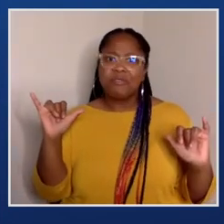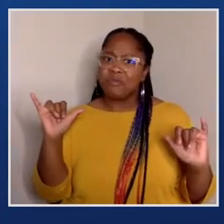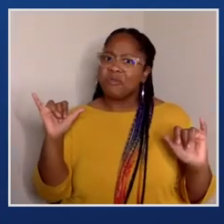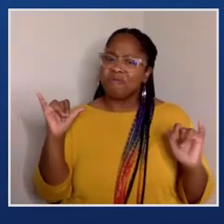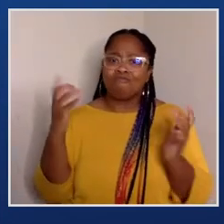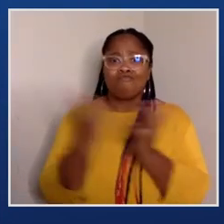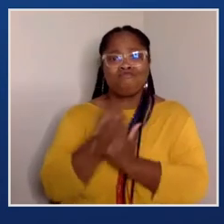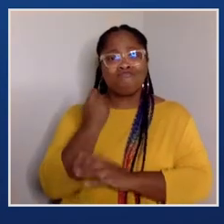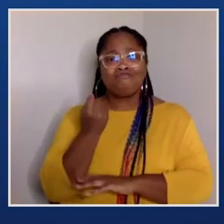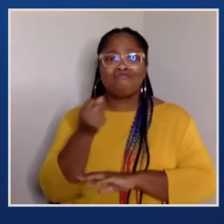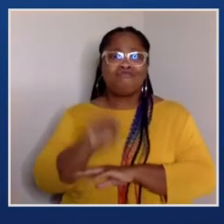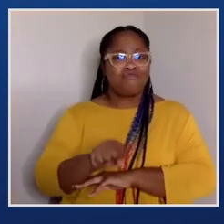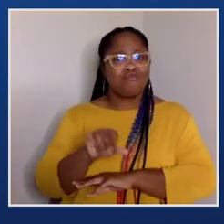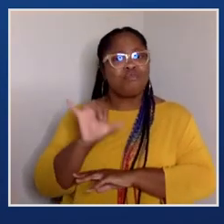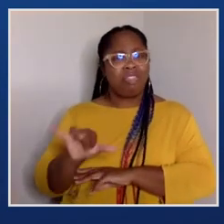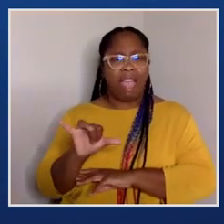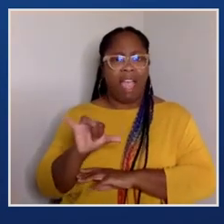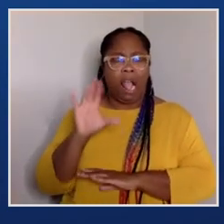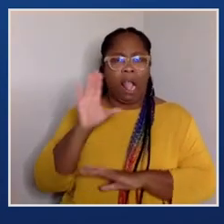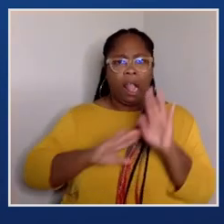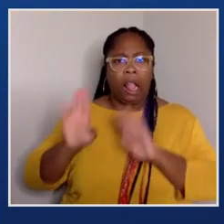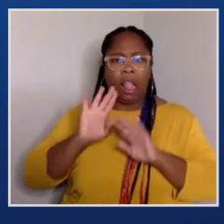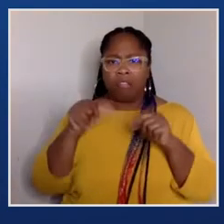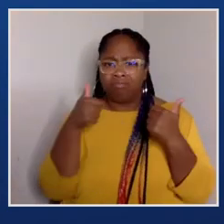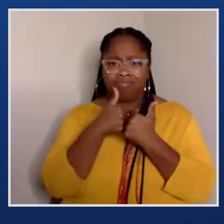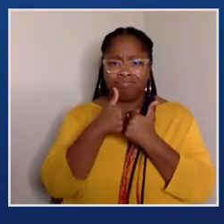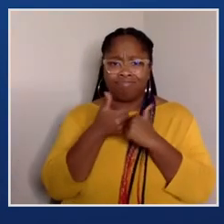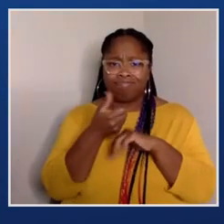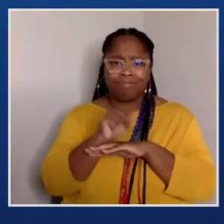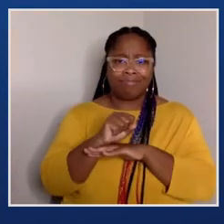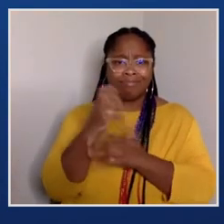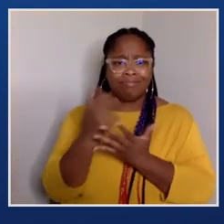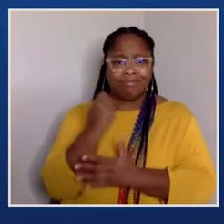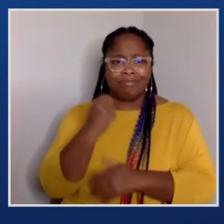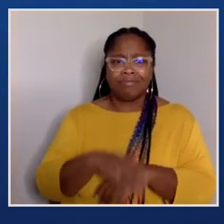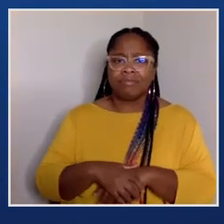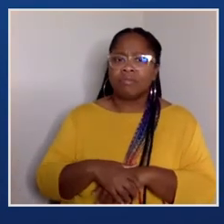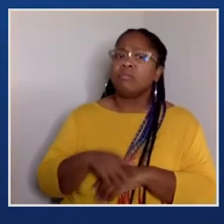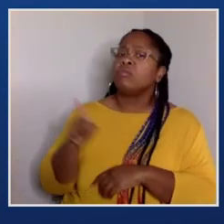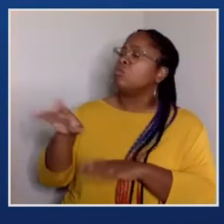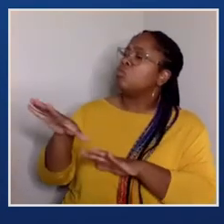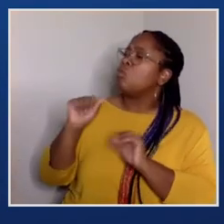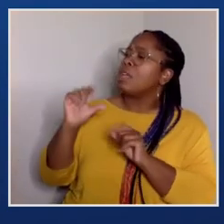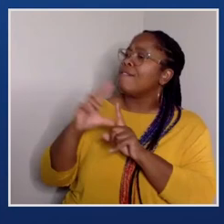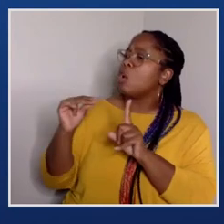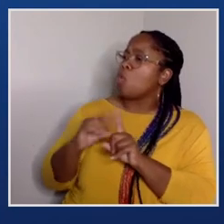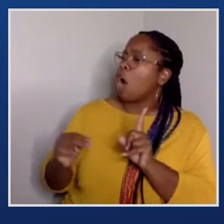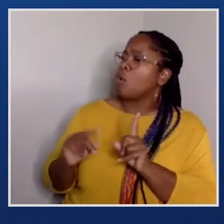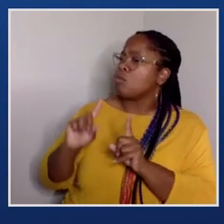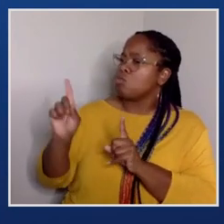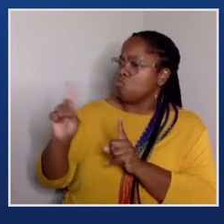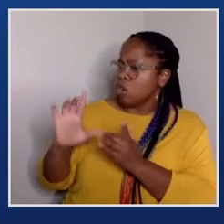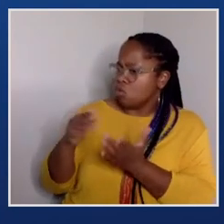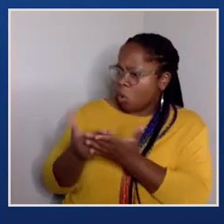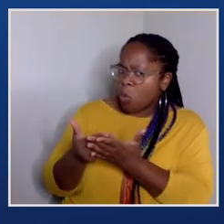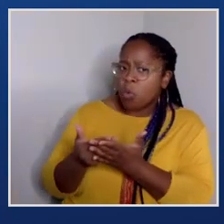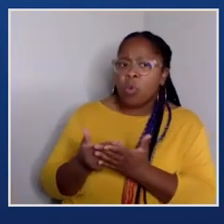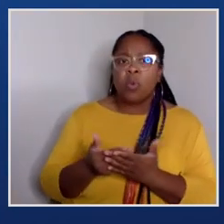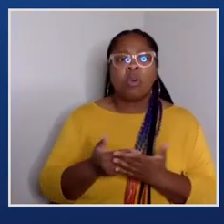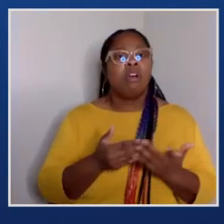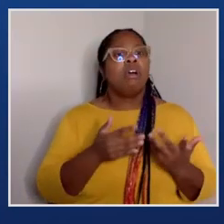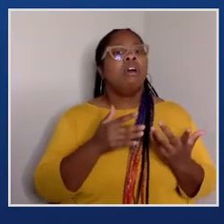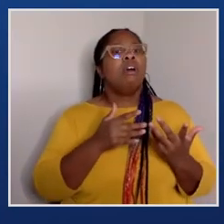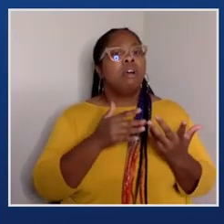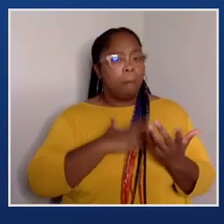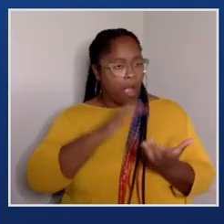vencimos esa etapa. ¿Y cuando te fuiste de Nicaragua? ¿Dónde fuiste? ¿De Nicaragua? De Nicaragua,